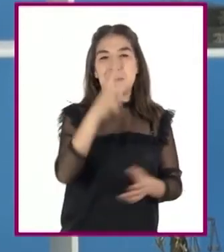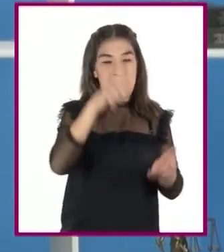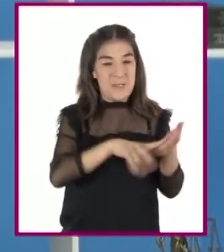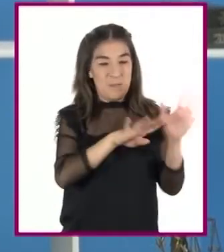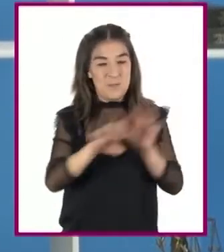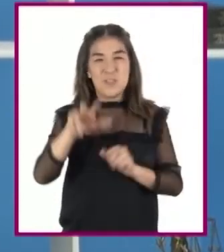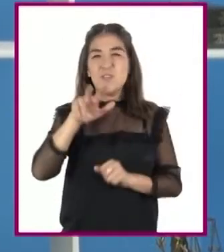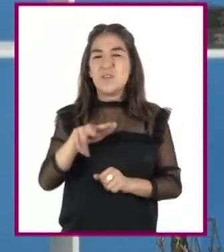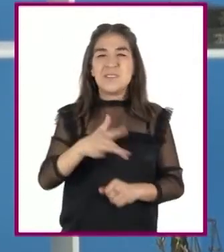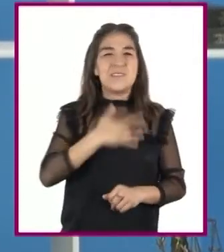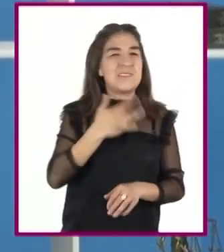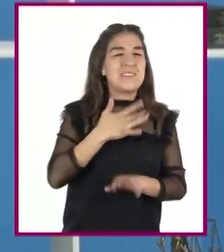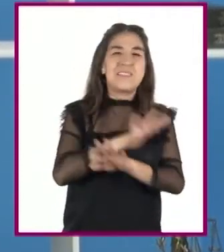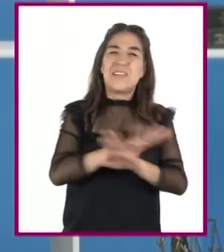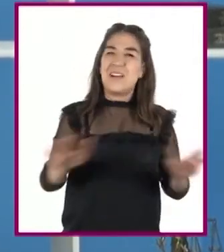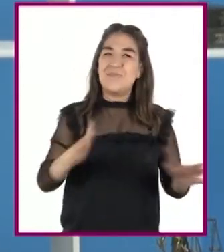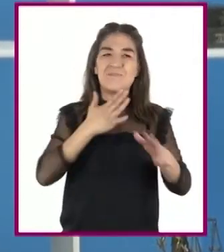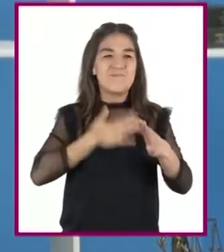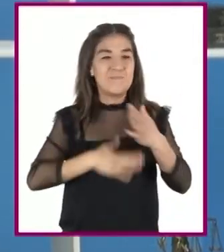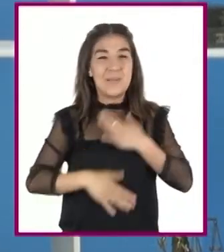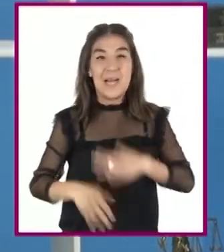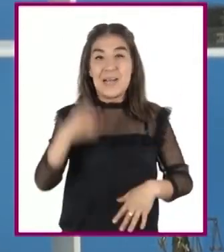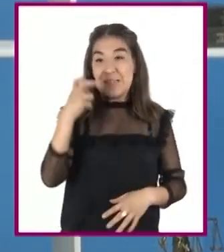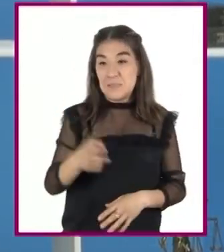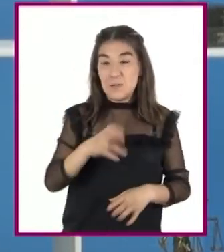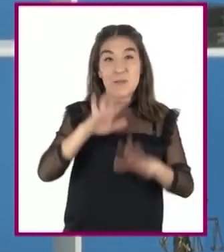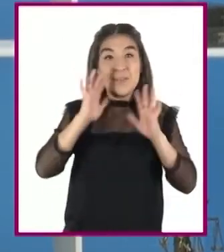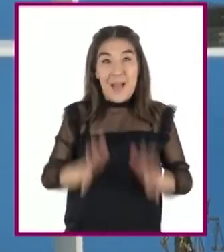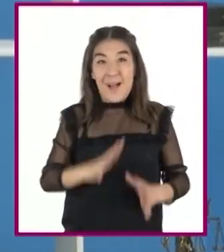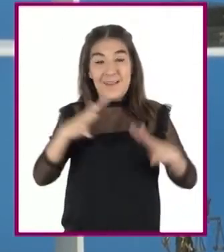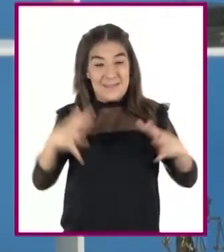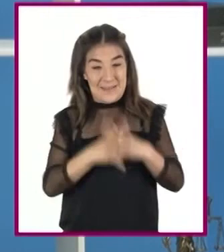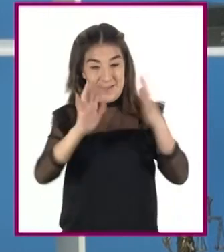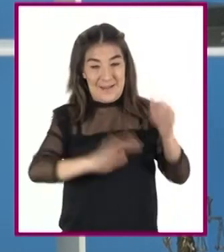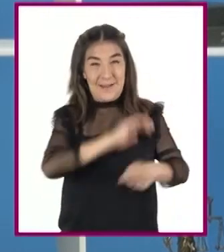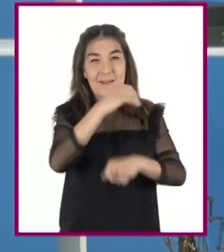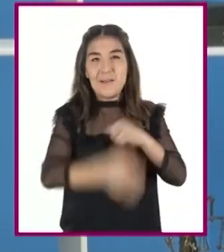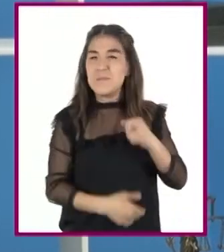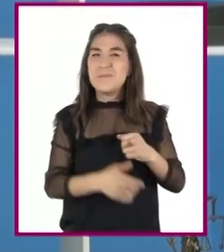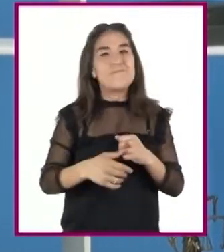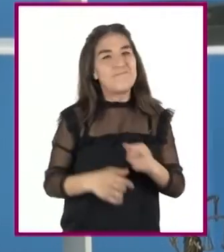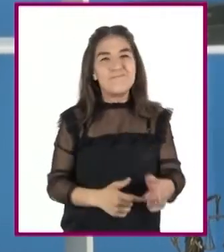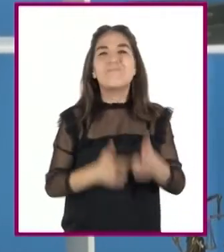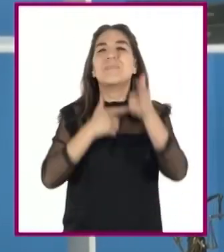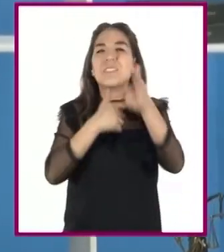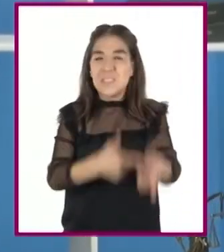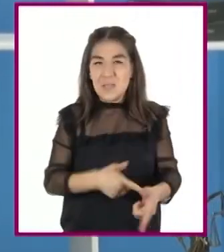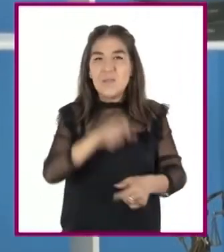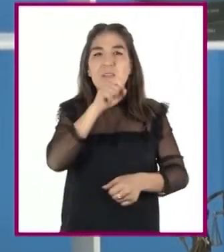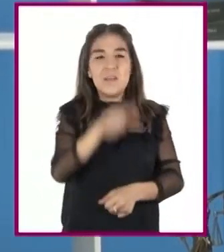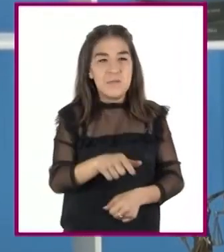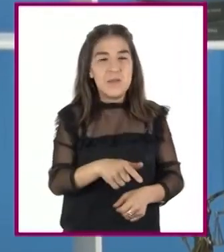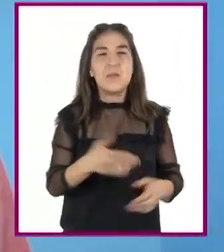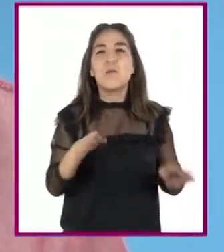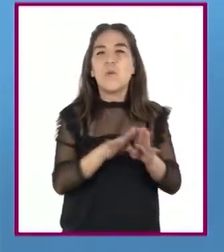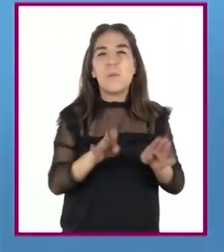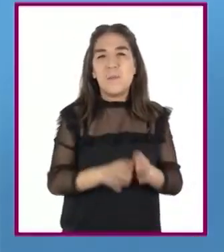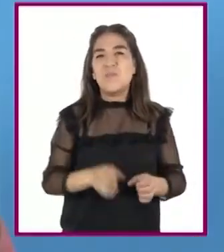A nivel internacional, la guerra no terminó con los conflictos y tensiones previos, sino que incluso los